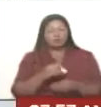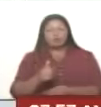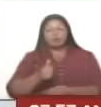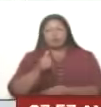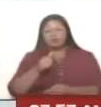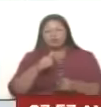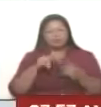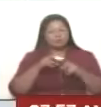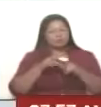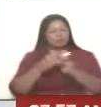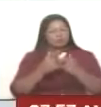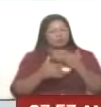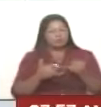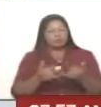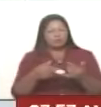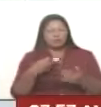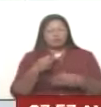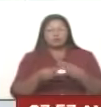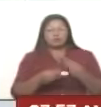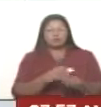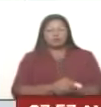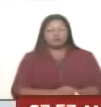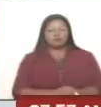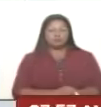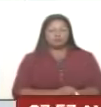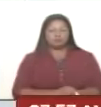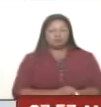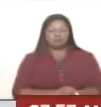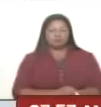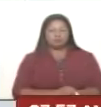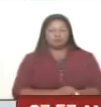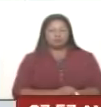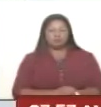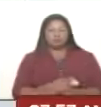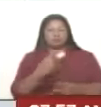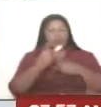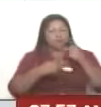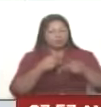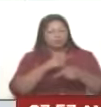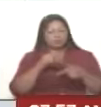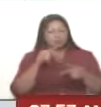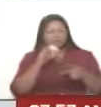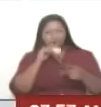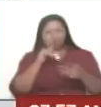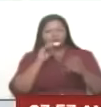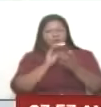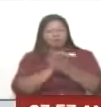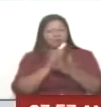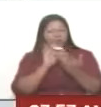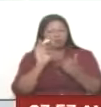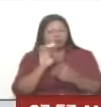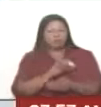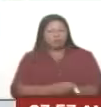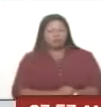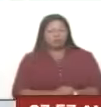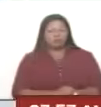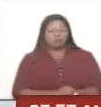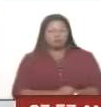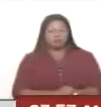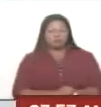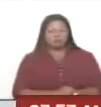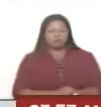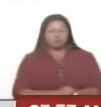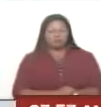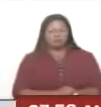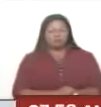amago, cualquier contingencia que se pueda presentar políticamente por parte de los enemigos de la patria. Pero sin lugar a dudas, lo que